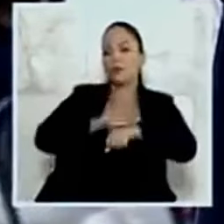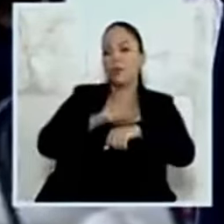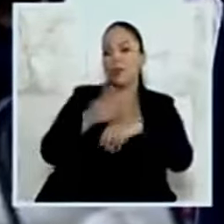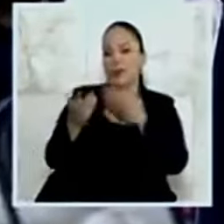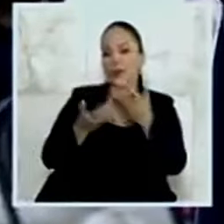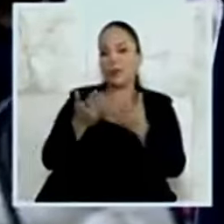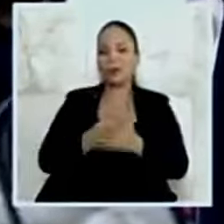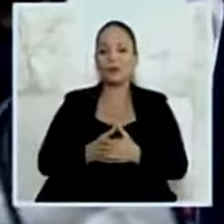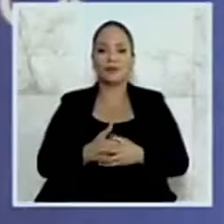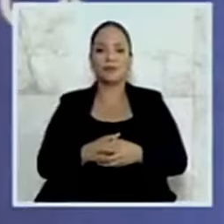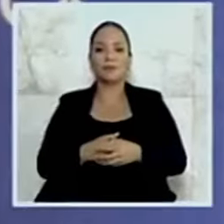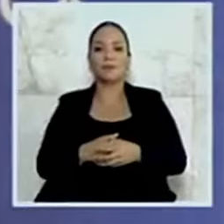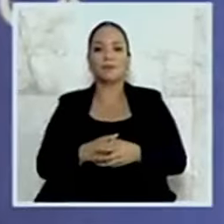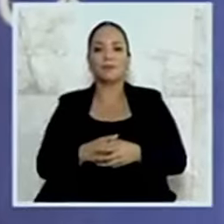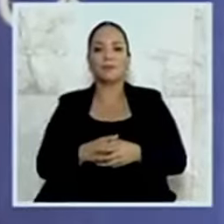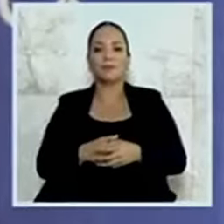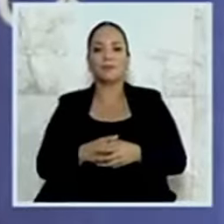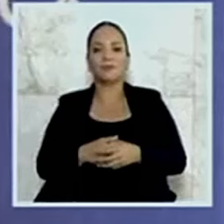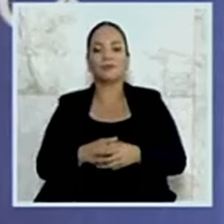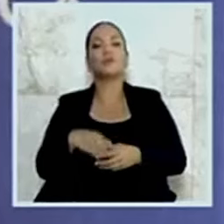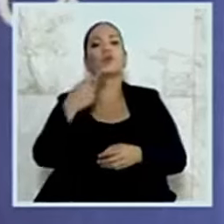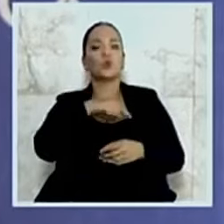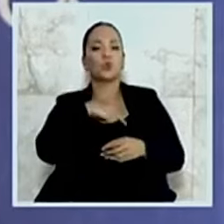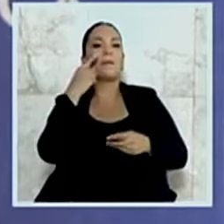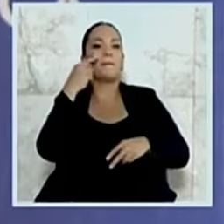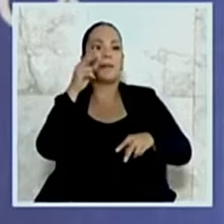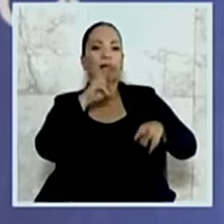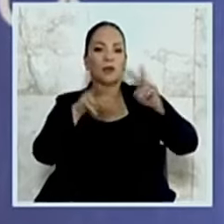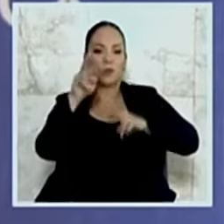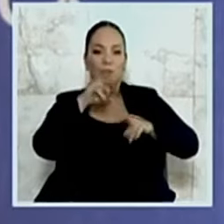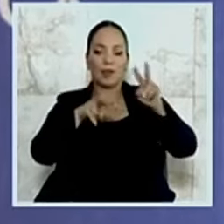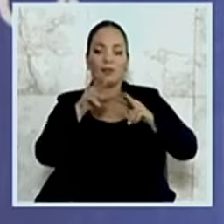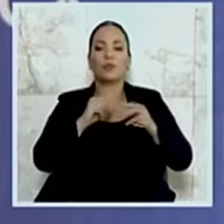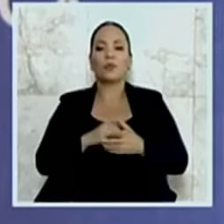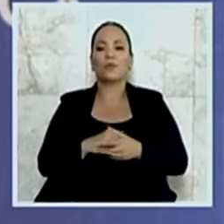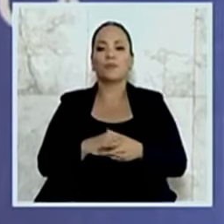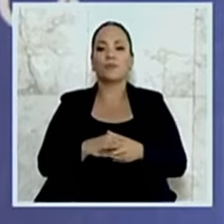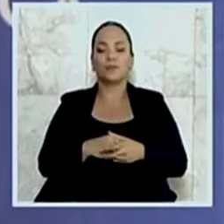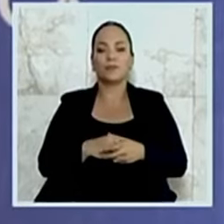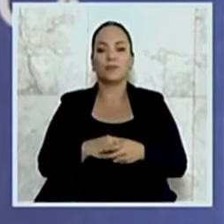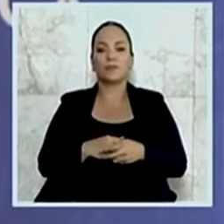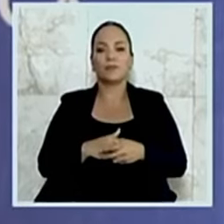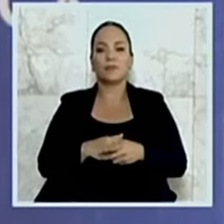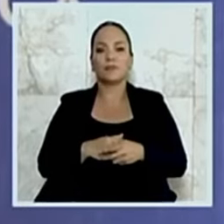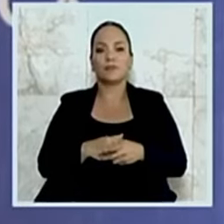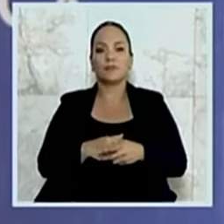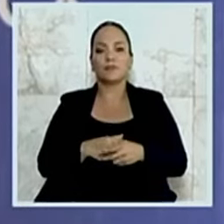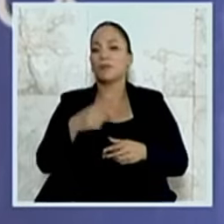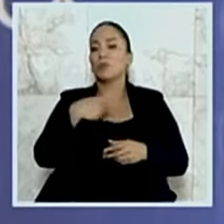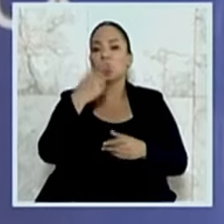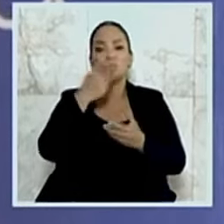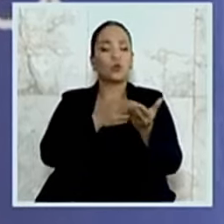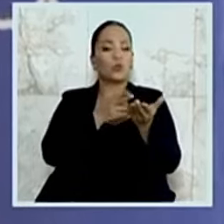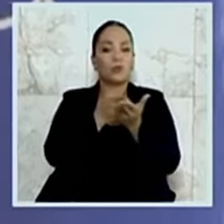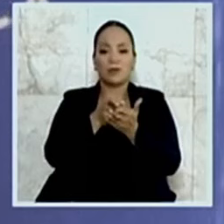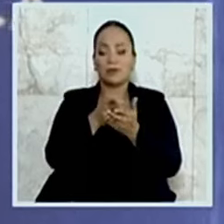usted cree, o si usted esperaba realmente otra cosa. O si yo esperaba, ¿qué? Perdóneme. De otra cosa, digamos, otra propuesta más sólida, ¿verdad?